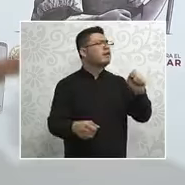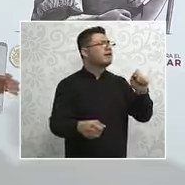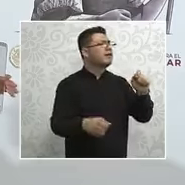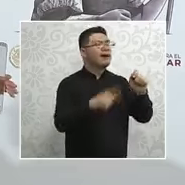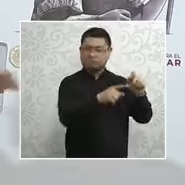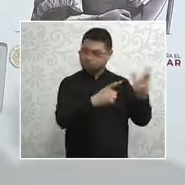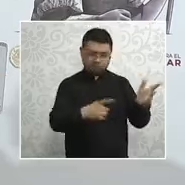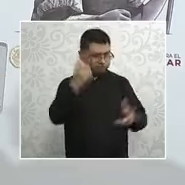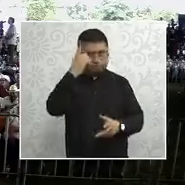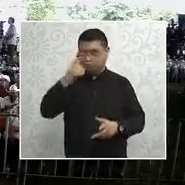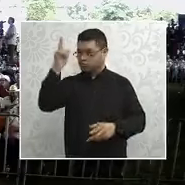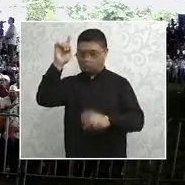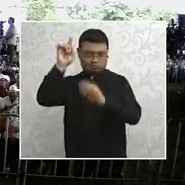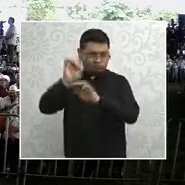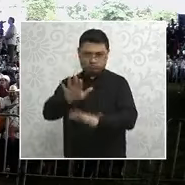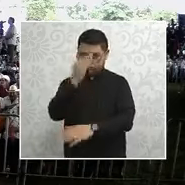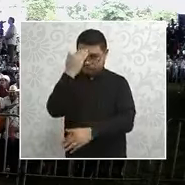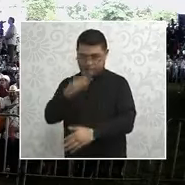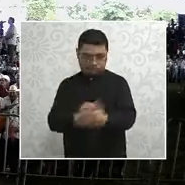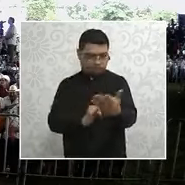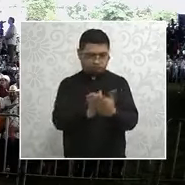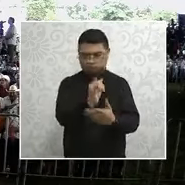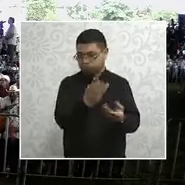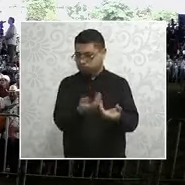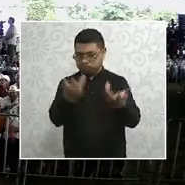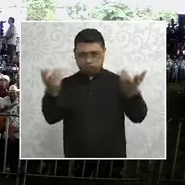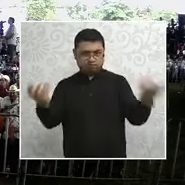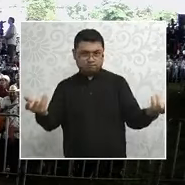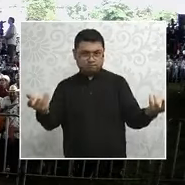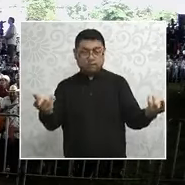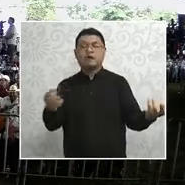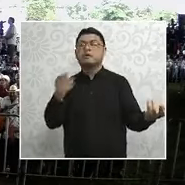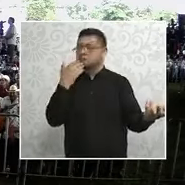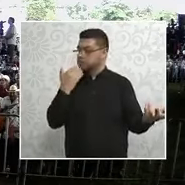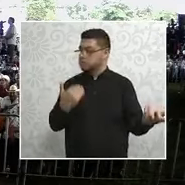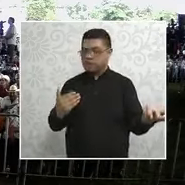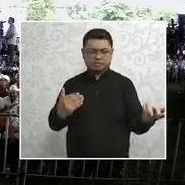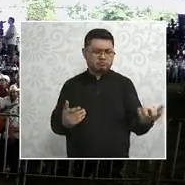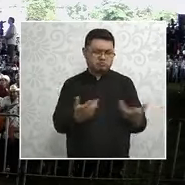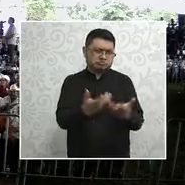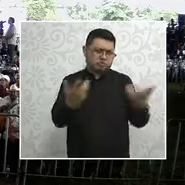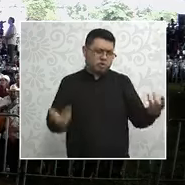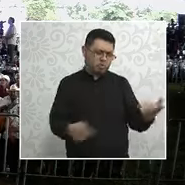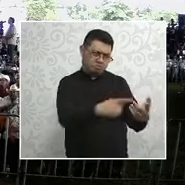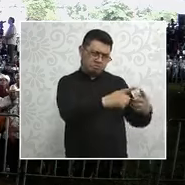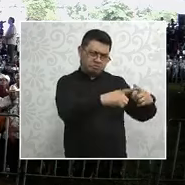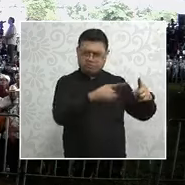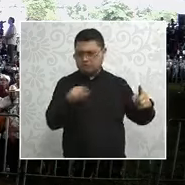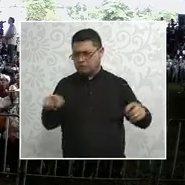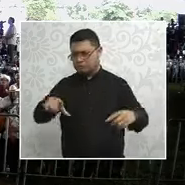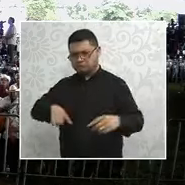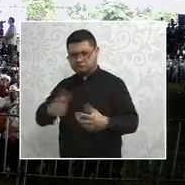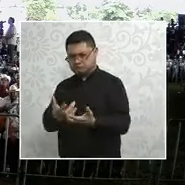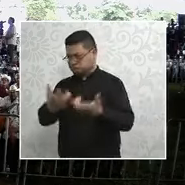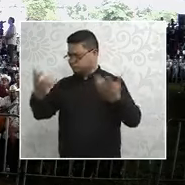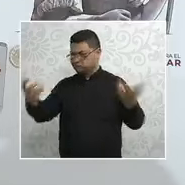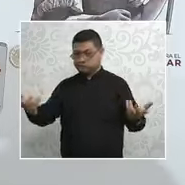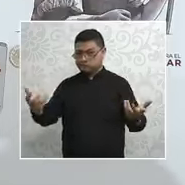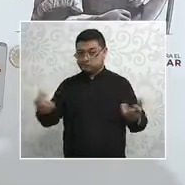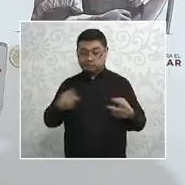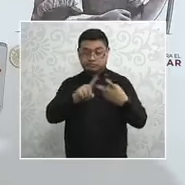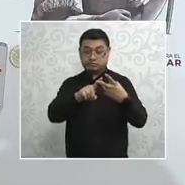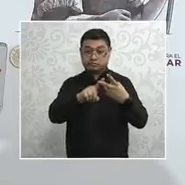es de Dios Esa fue la separación de la iglesia del Estado la segunda transformación también hubo